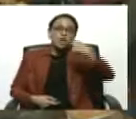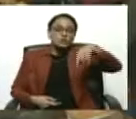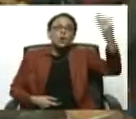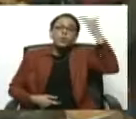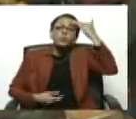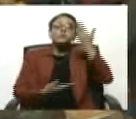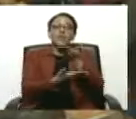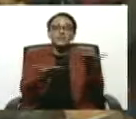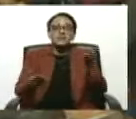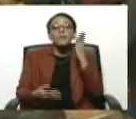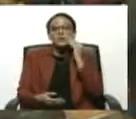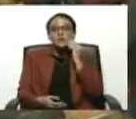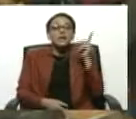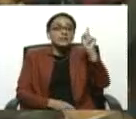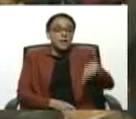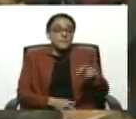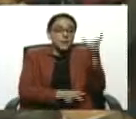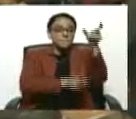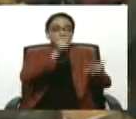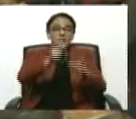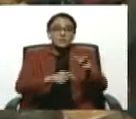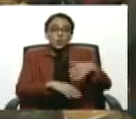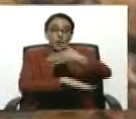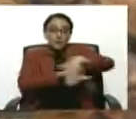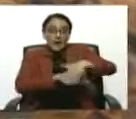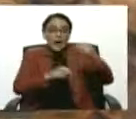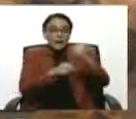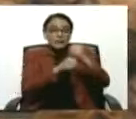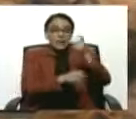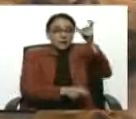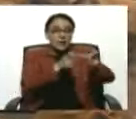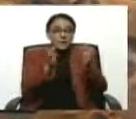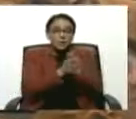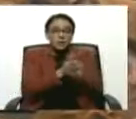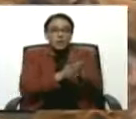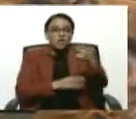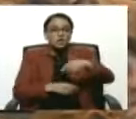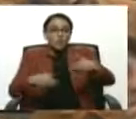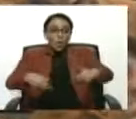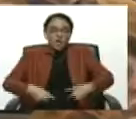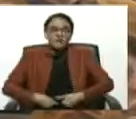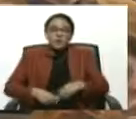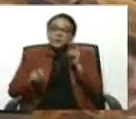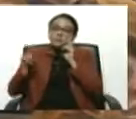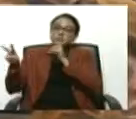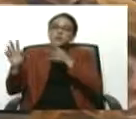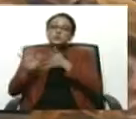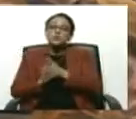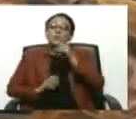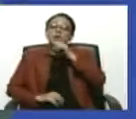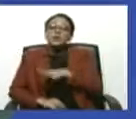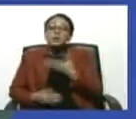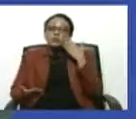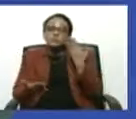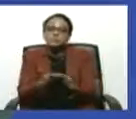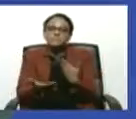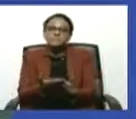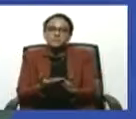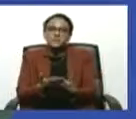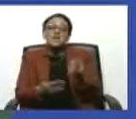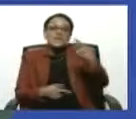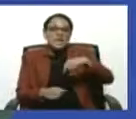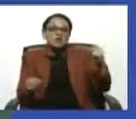los trabajadores y las trabajadoras de Venezuela, quienes con esfuerzo propio han superado estas cifras